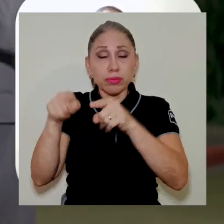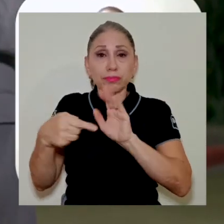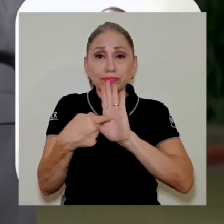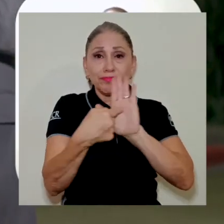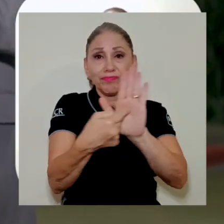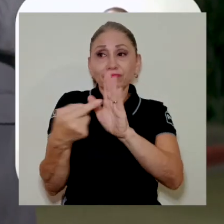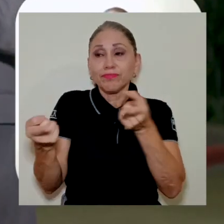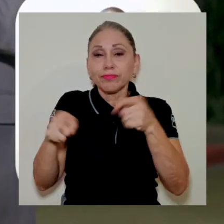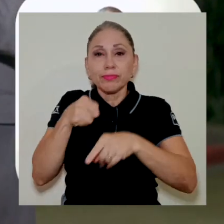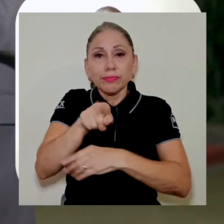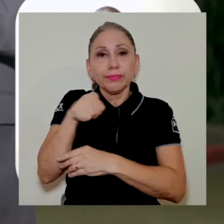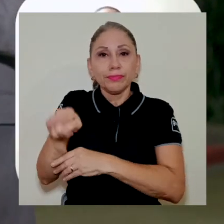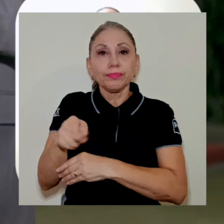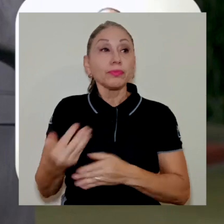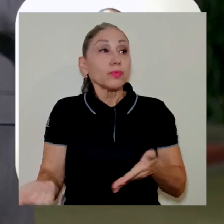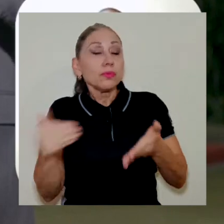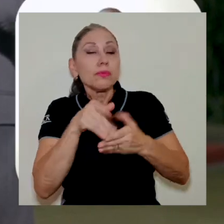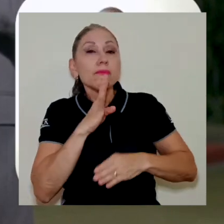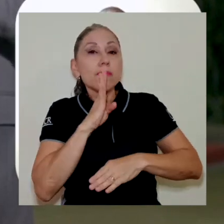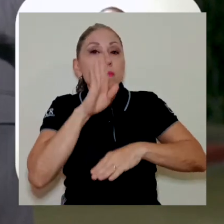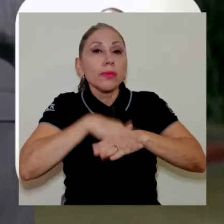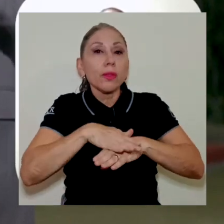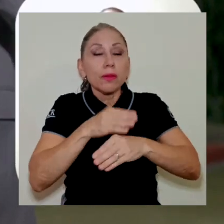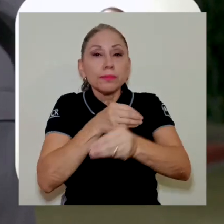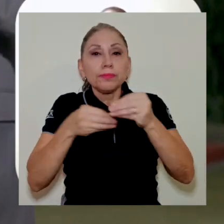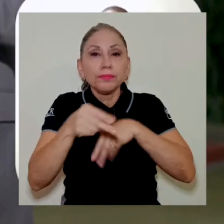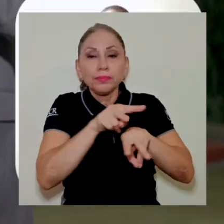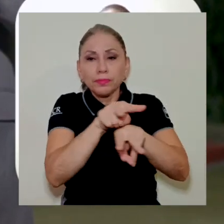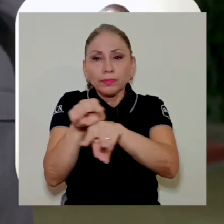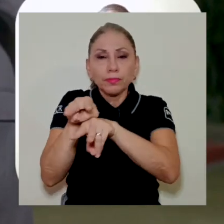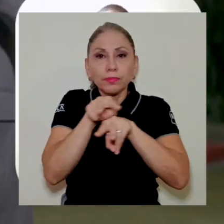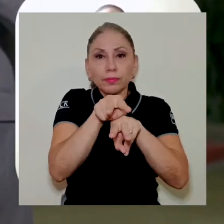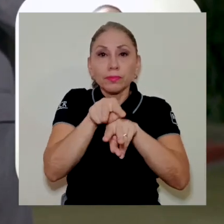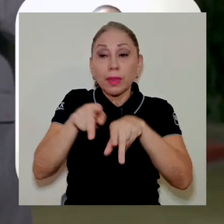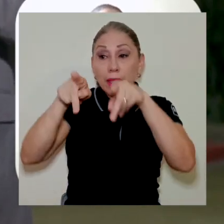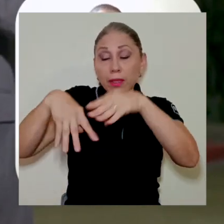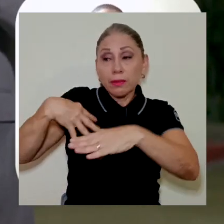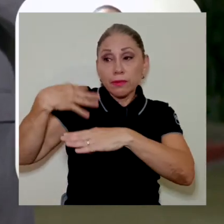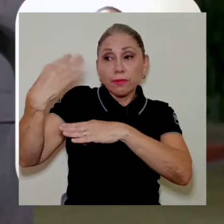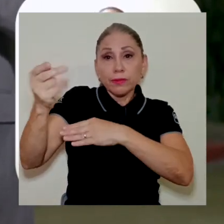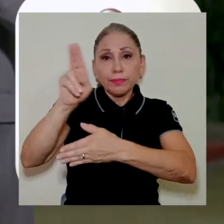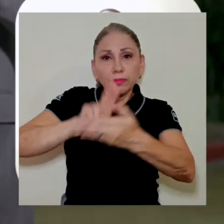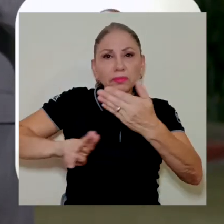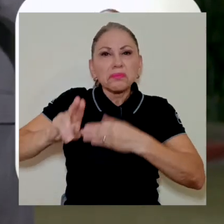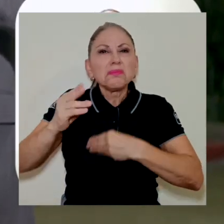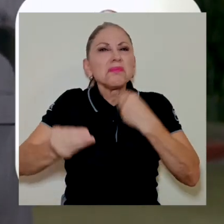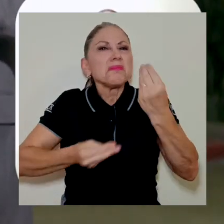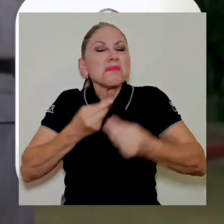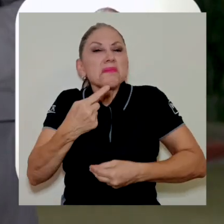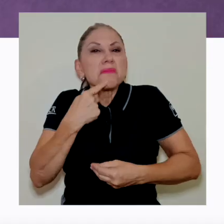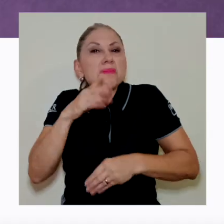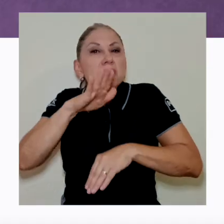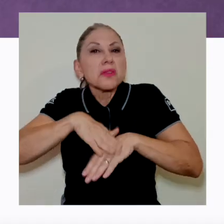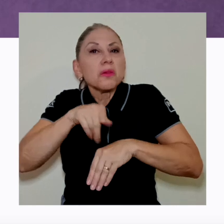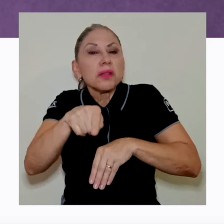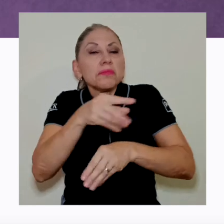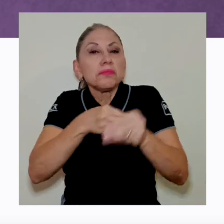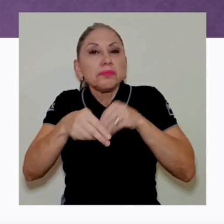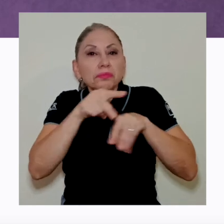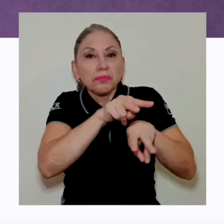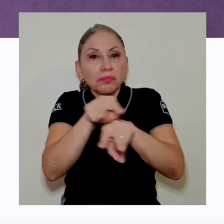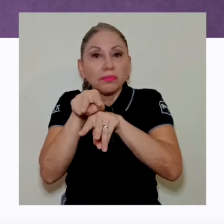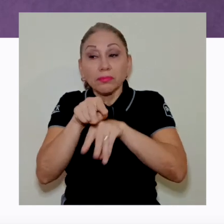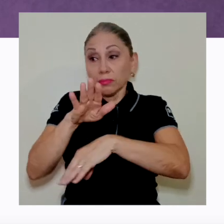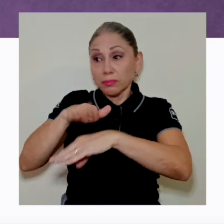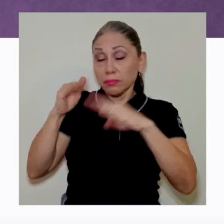violencia. Volviendo al observatorio, ¿cuál es la percepción de la gente externa a la universidad con respecto al observatorio? Llama mucho la atención